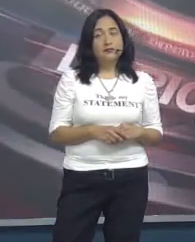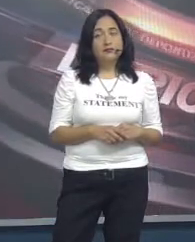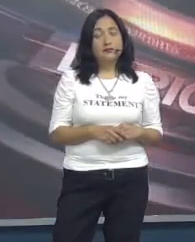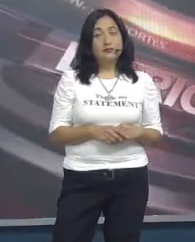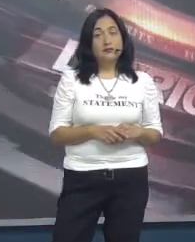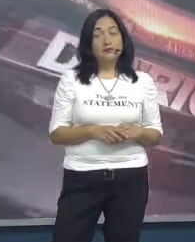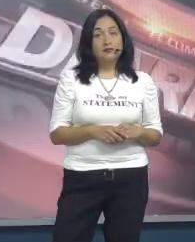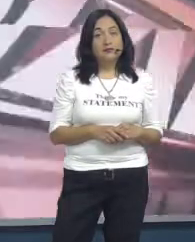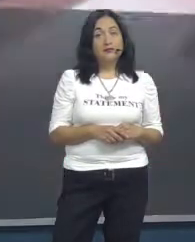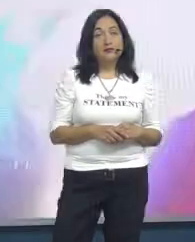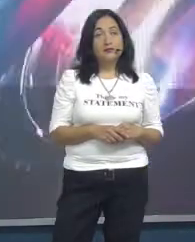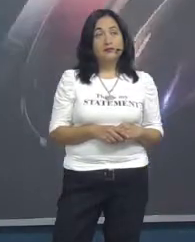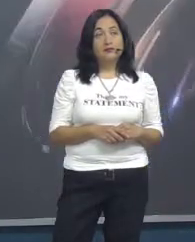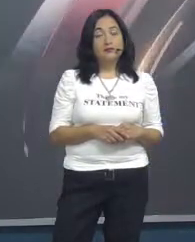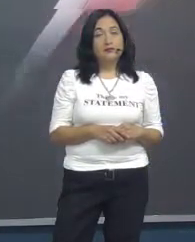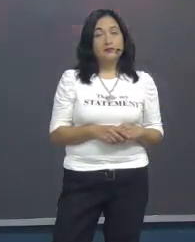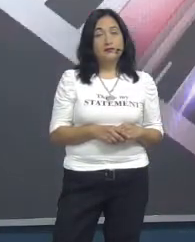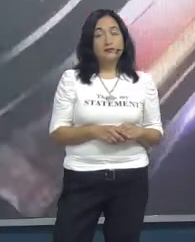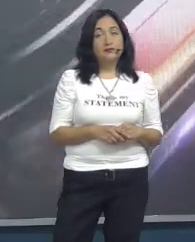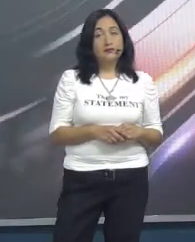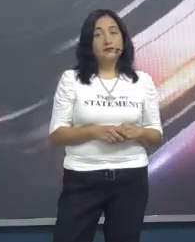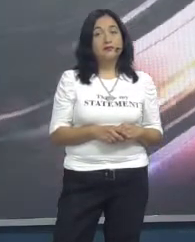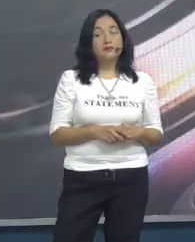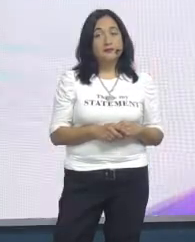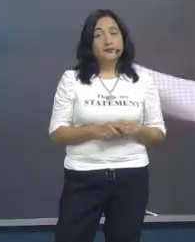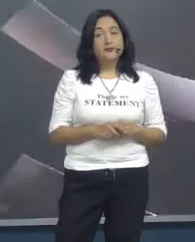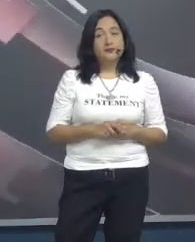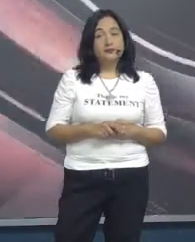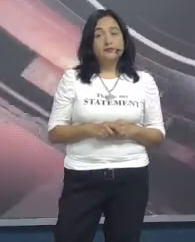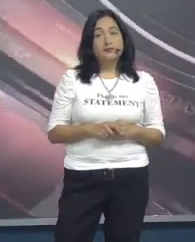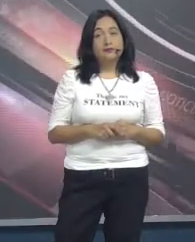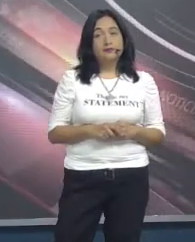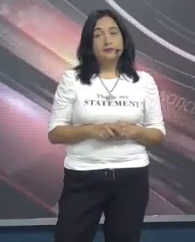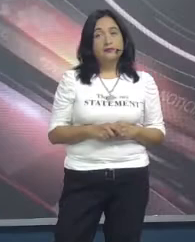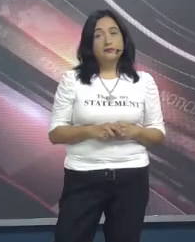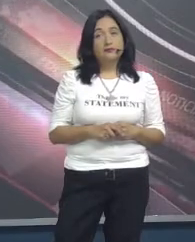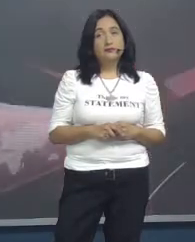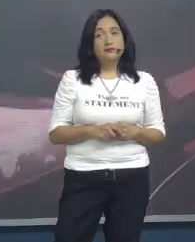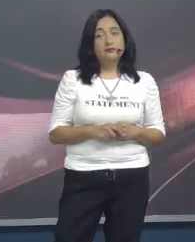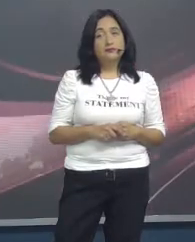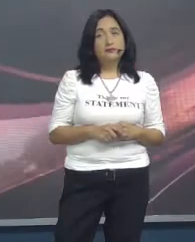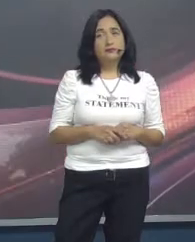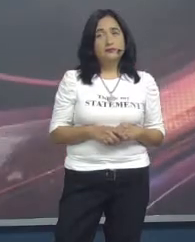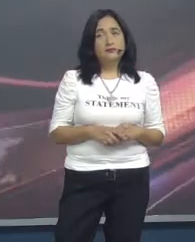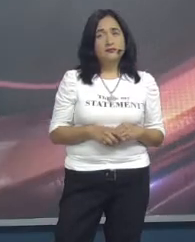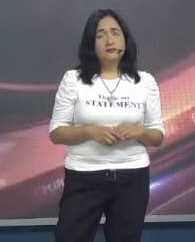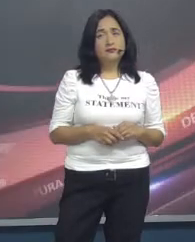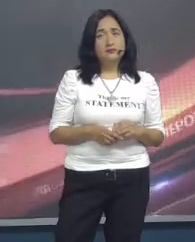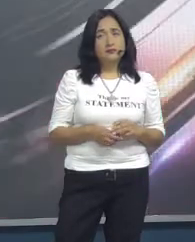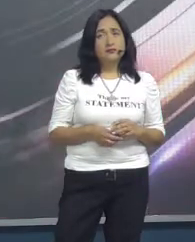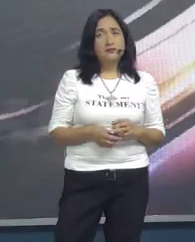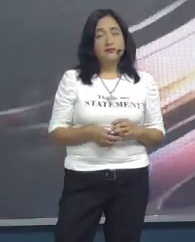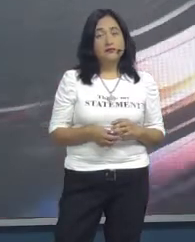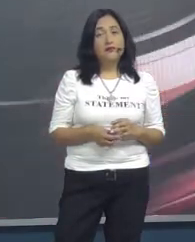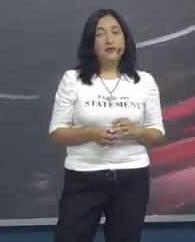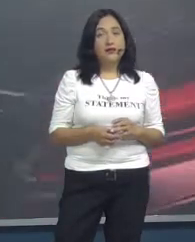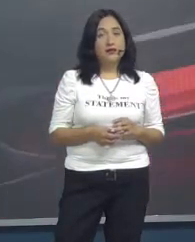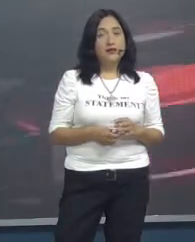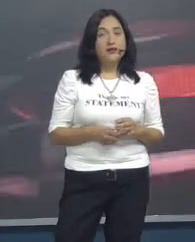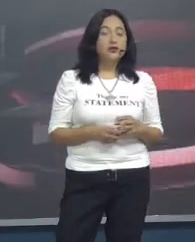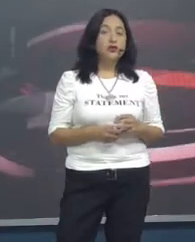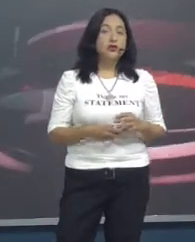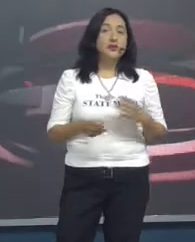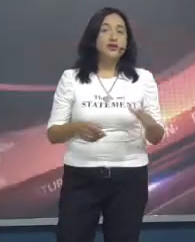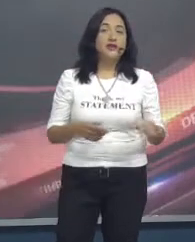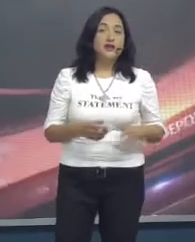volver a acceder al centro cívico y, bueno, y la atención va a ser seguro como habíamos empezado a hacerlo con turnos. Bien,